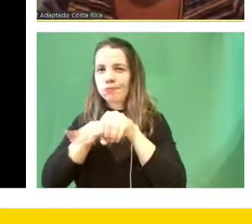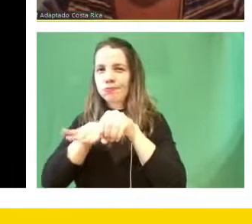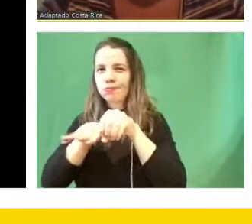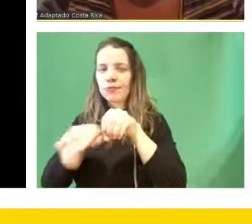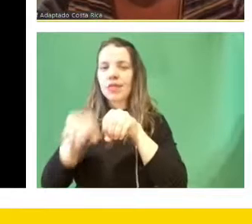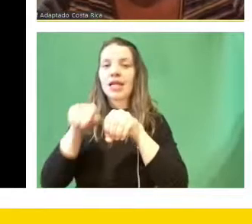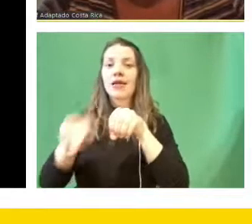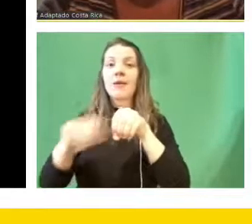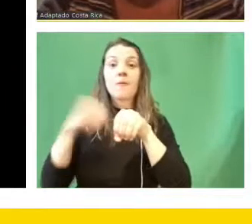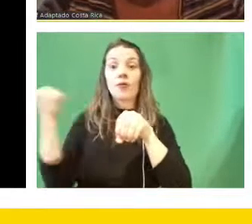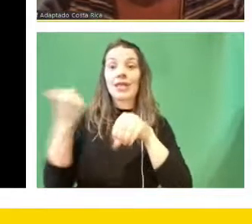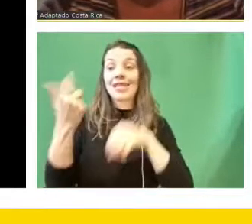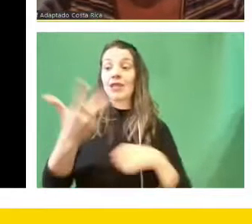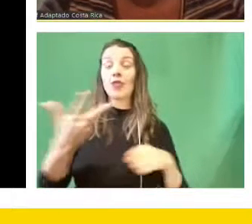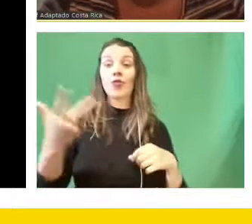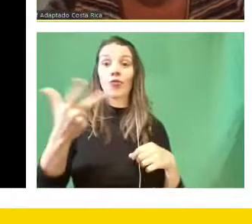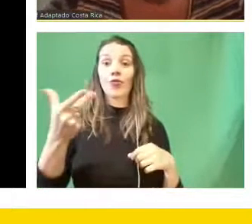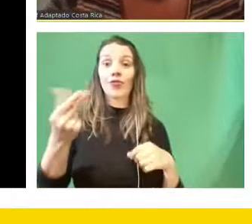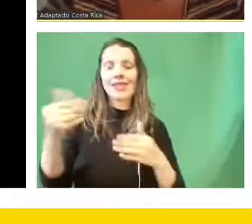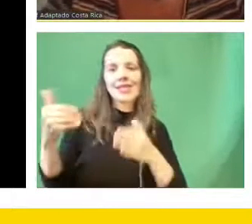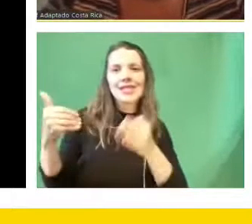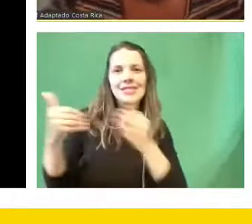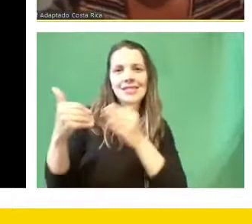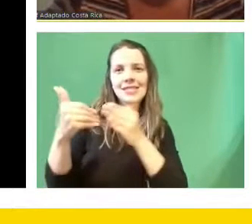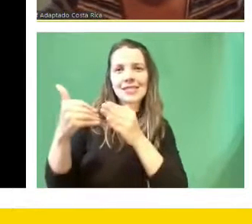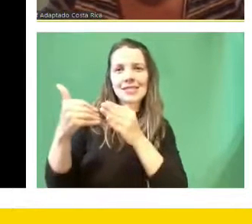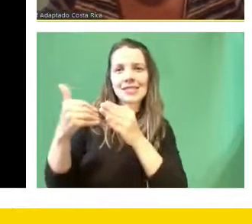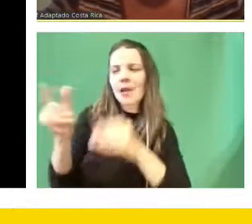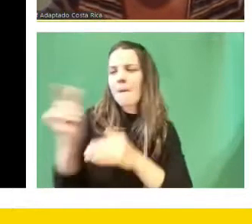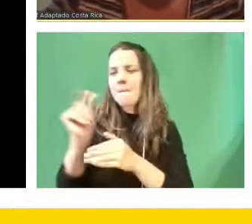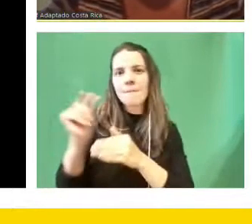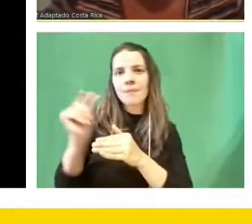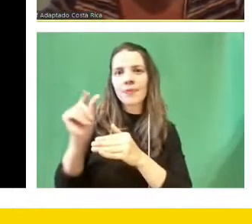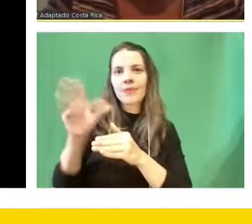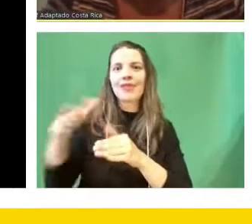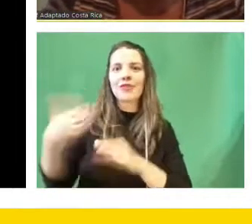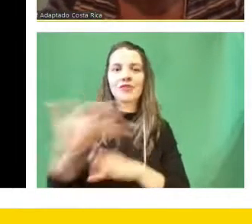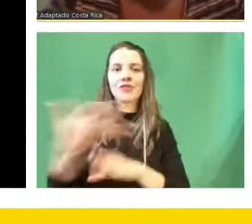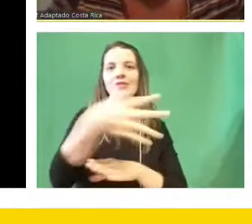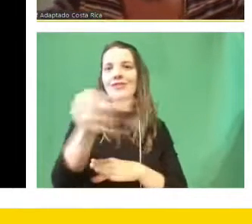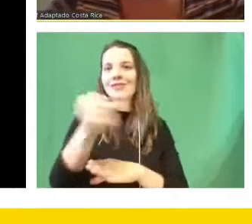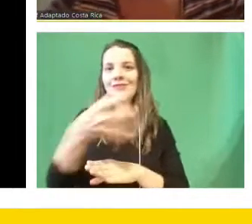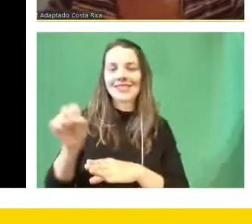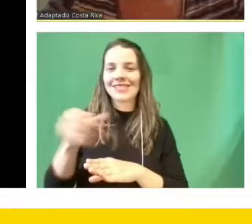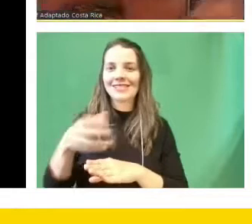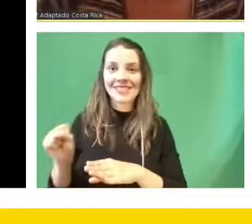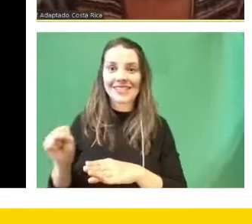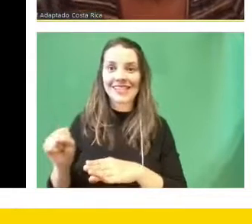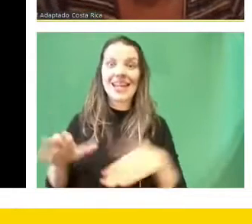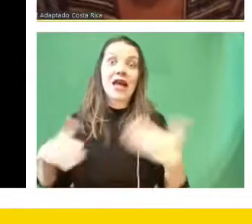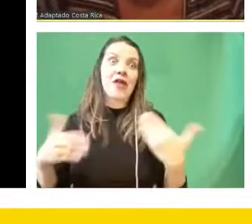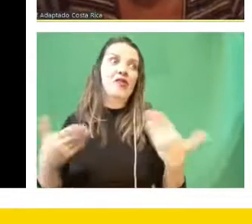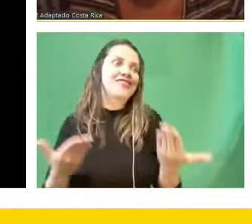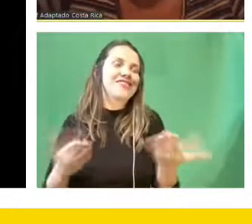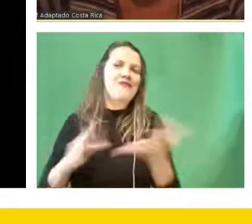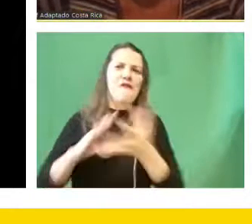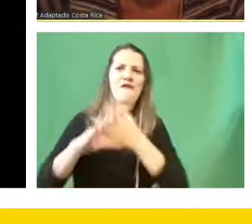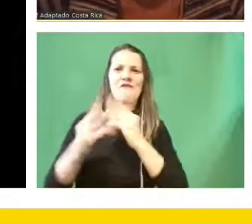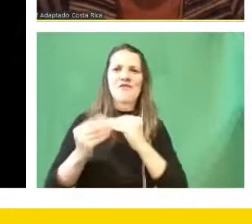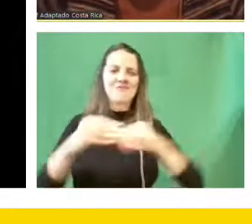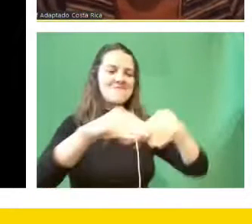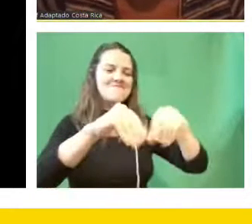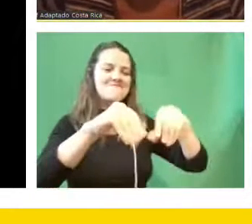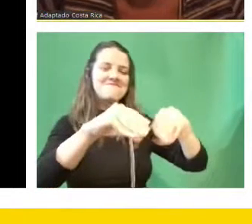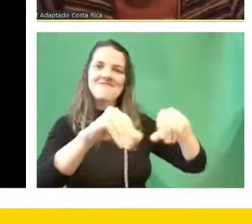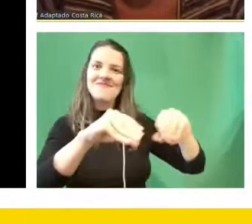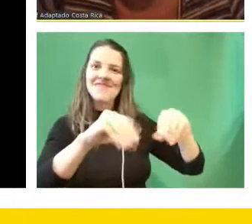sillas anfibias. Entonces, ¿verdad? Es como una playa accesible, movible. lo que tenemos acá y que